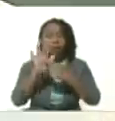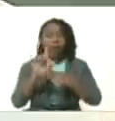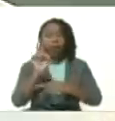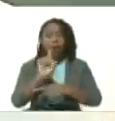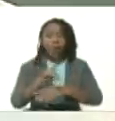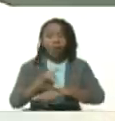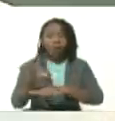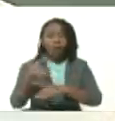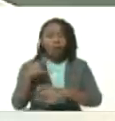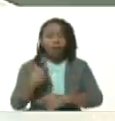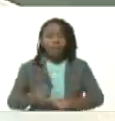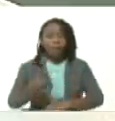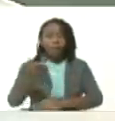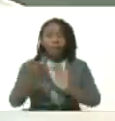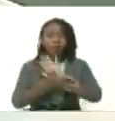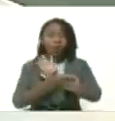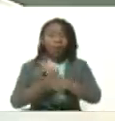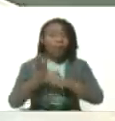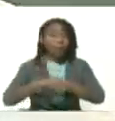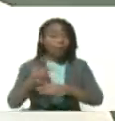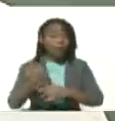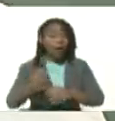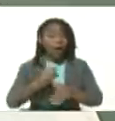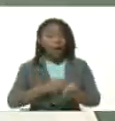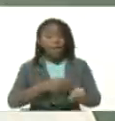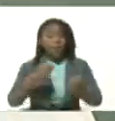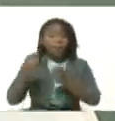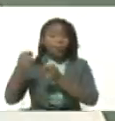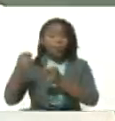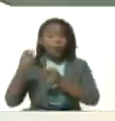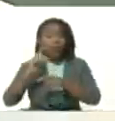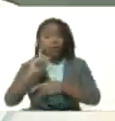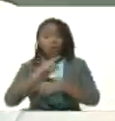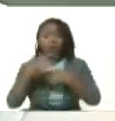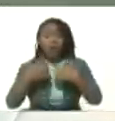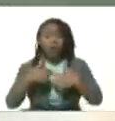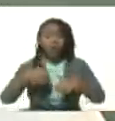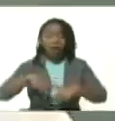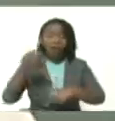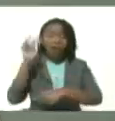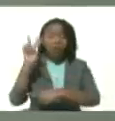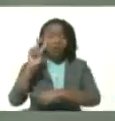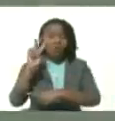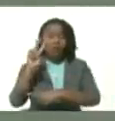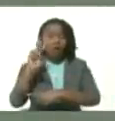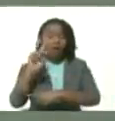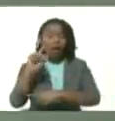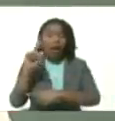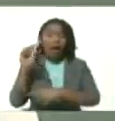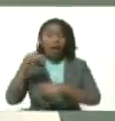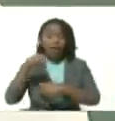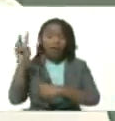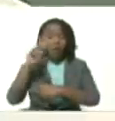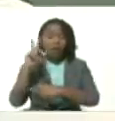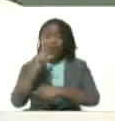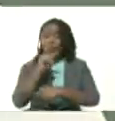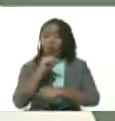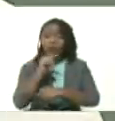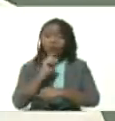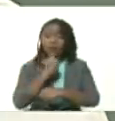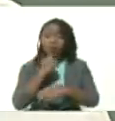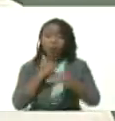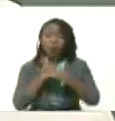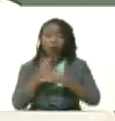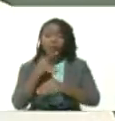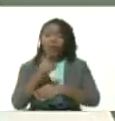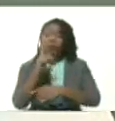tener importancia porque importan productos que no se fabrican en el país. En Venezuela no es ningún secreto decir